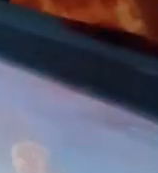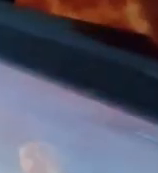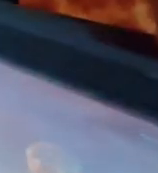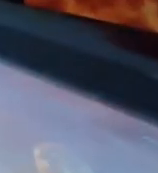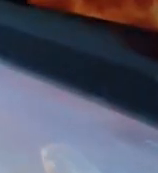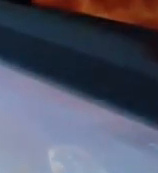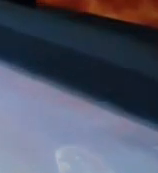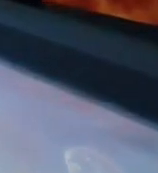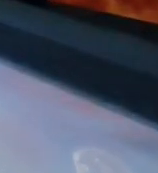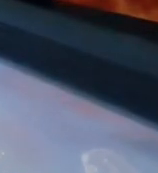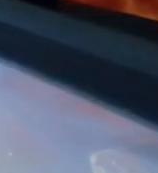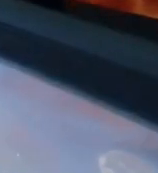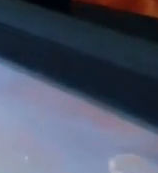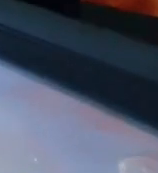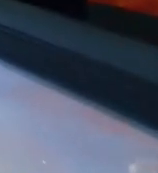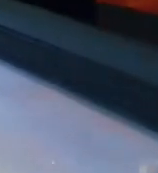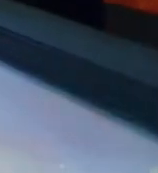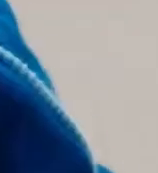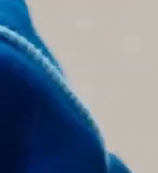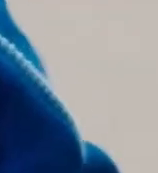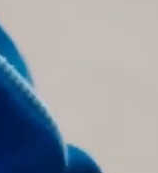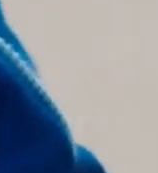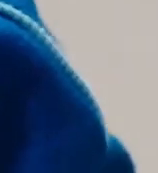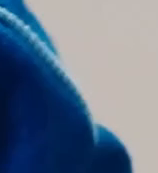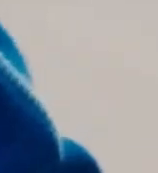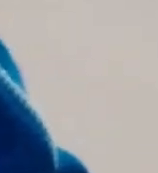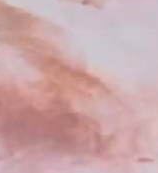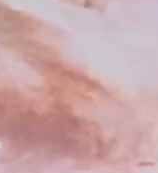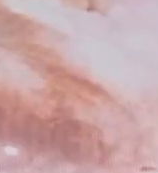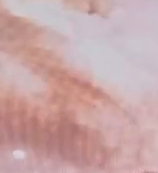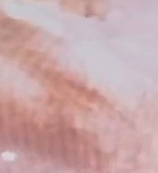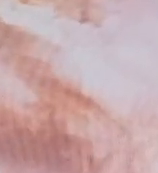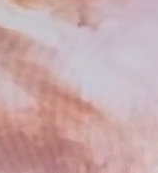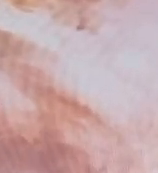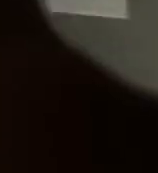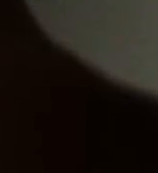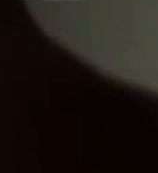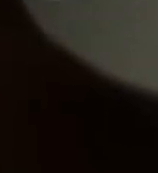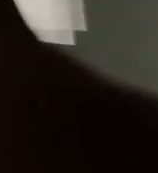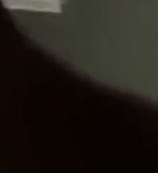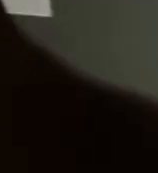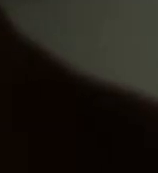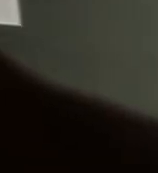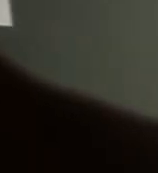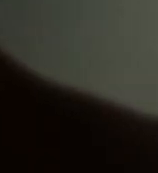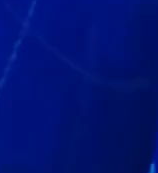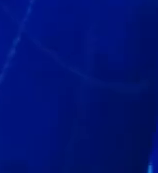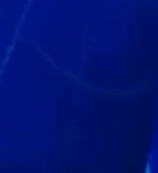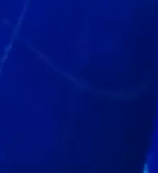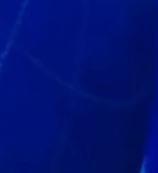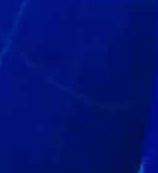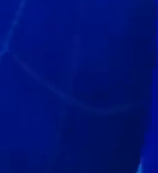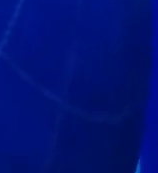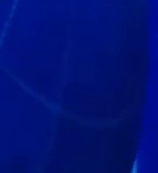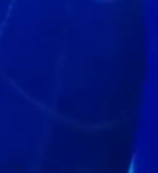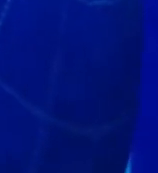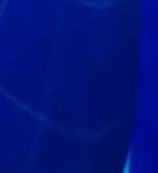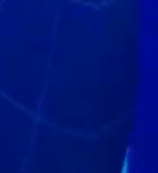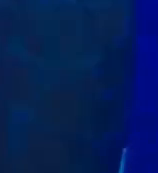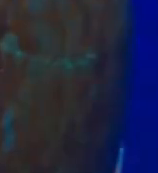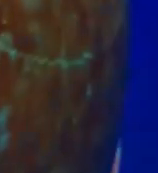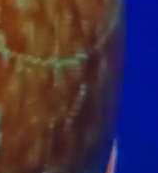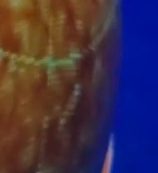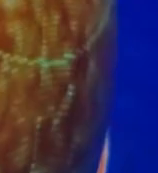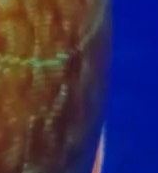herramientas para aprender y disfrutar de la experiencia todas las medidas que se toman para hacer que los espacios culturales sean más inclusivos